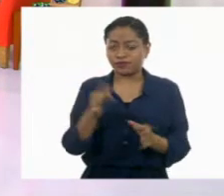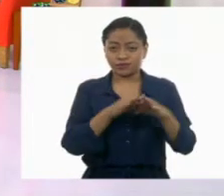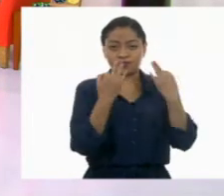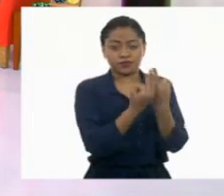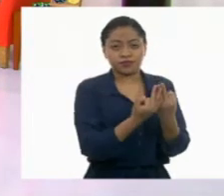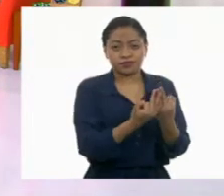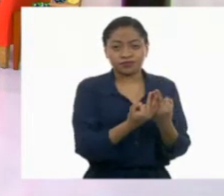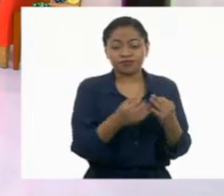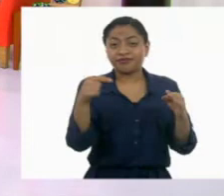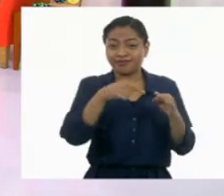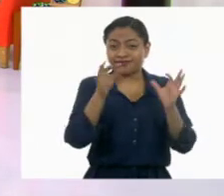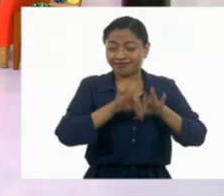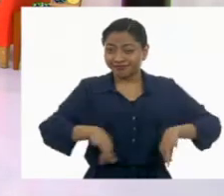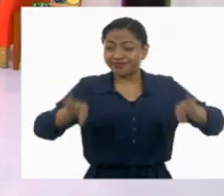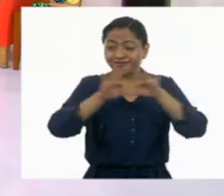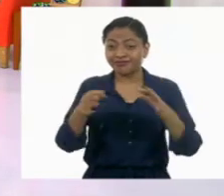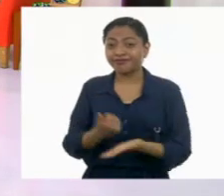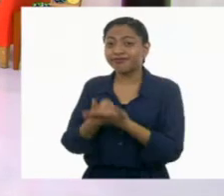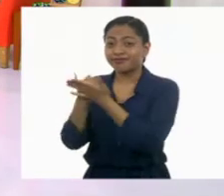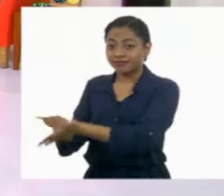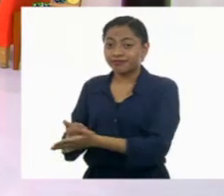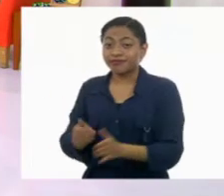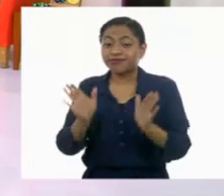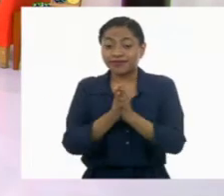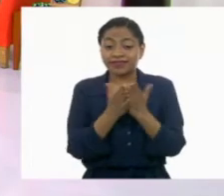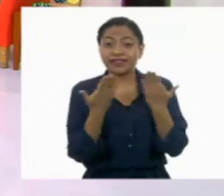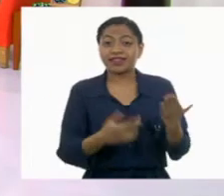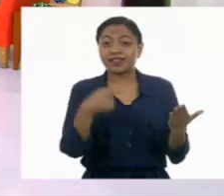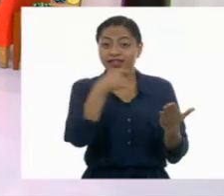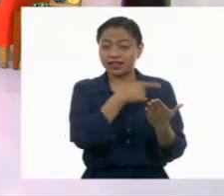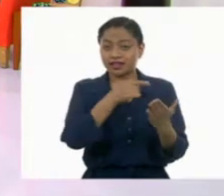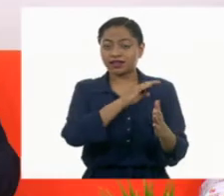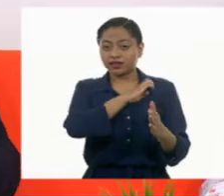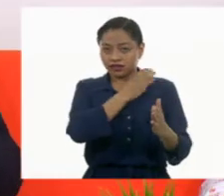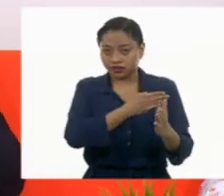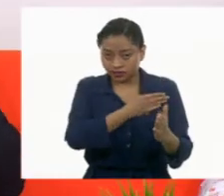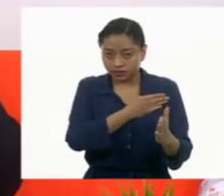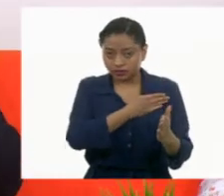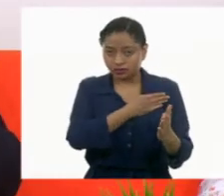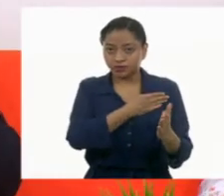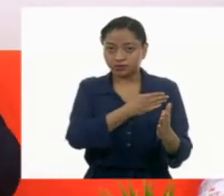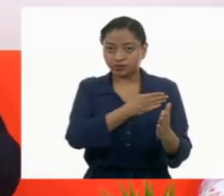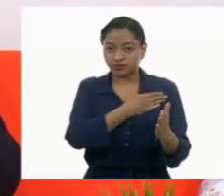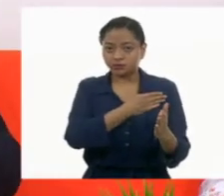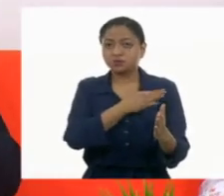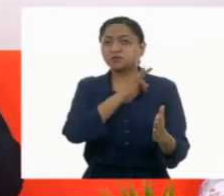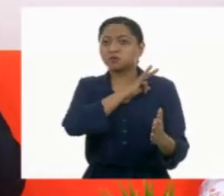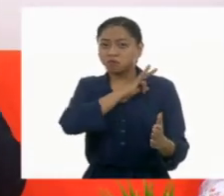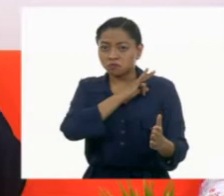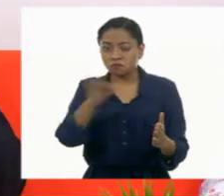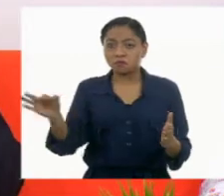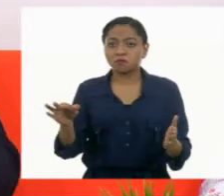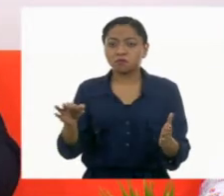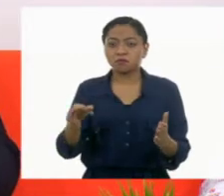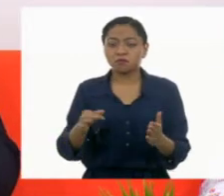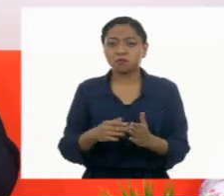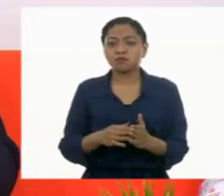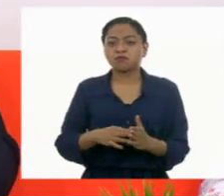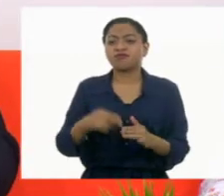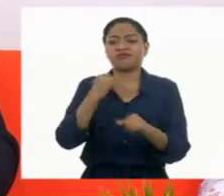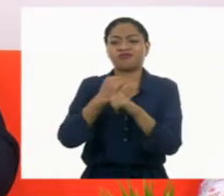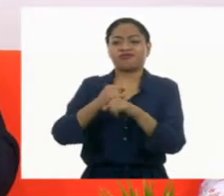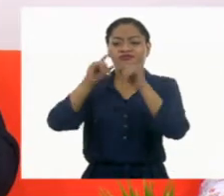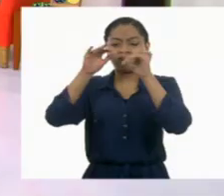manera muy, muy importante de ayudarlos es si tienen el libro original, el libro fuente, que pueden descargar incluso de las páginas de la autoridad